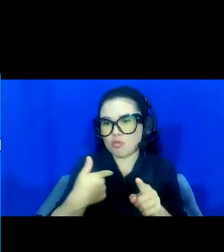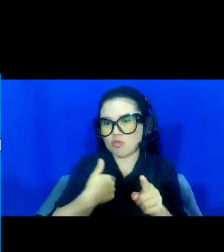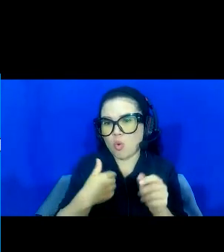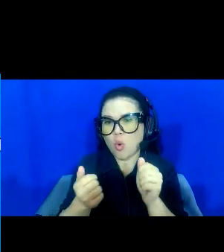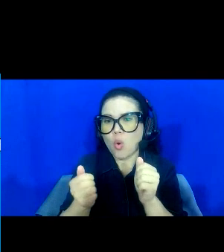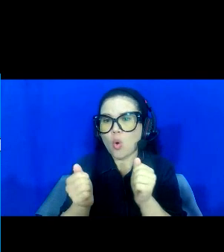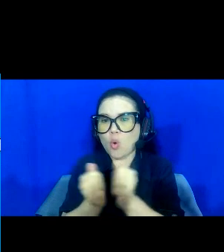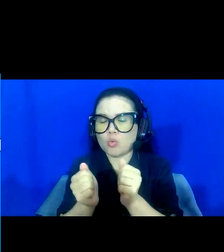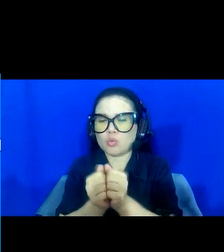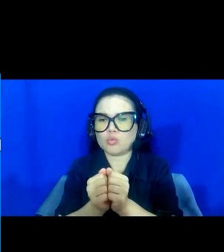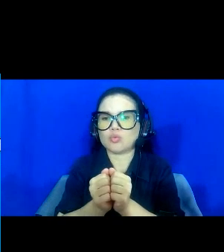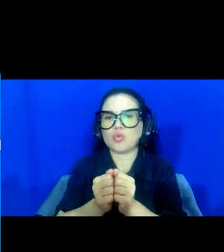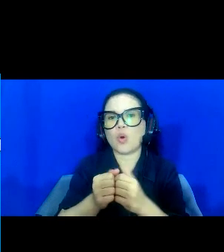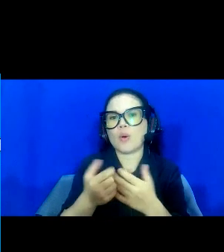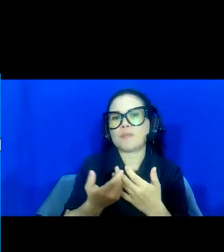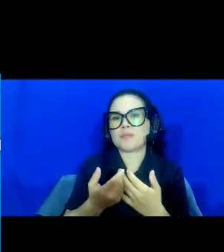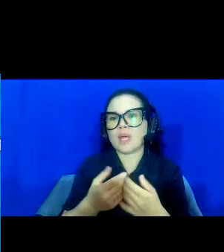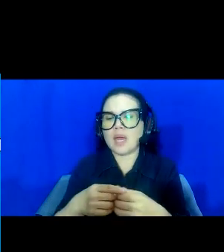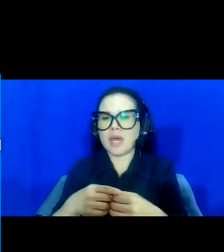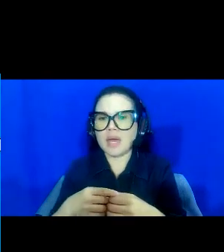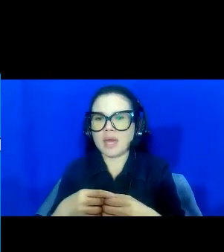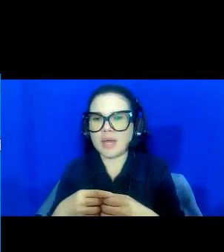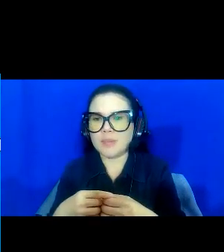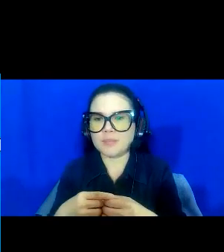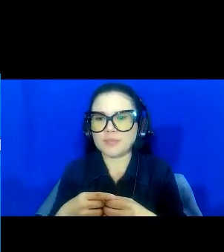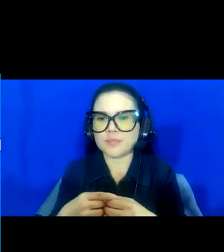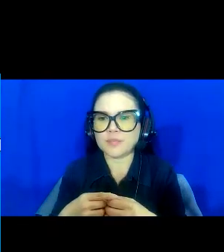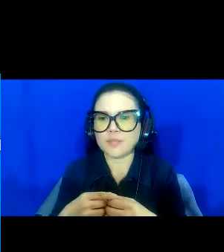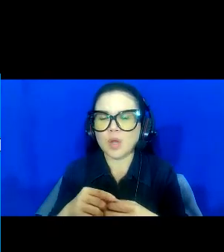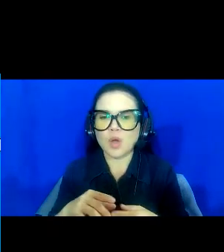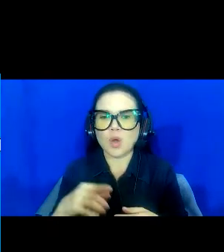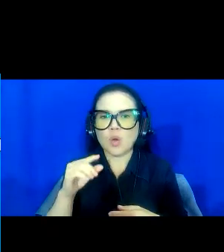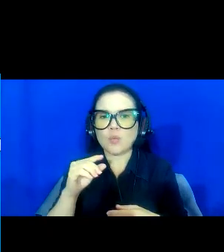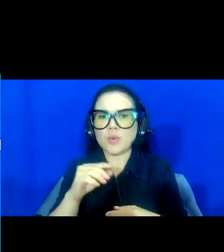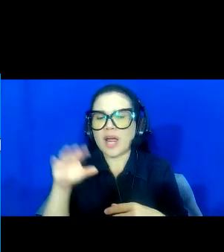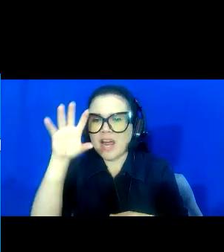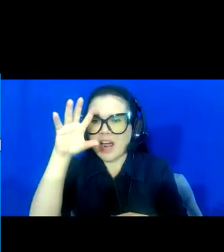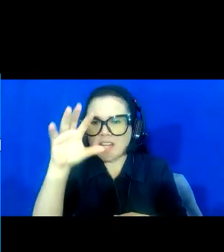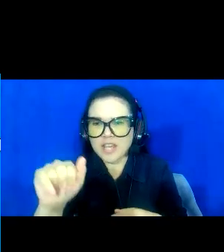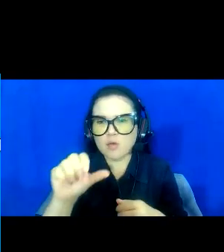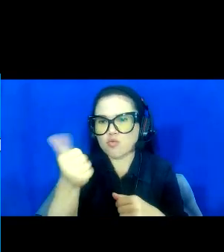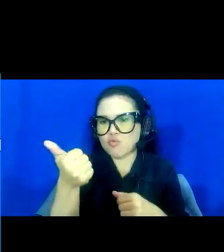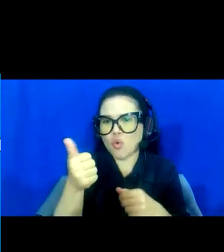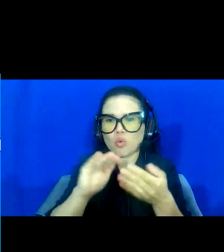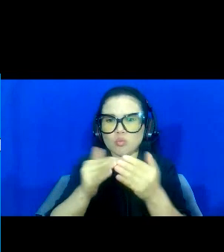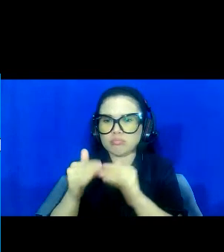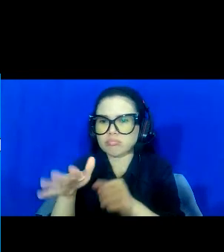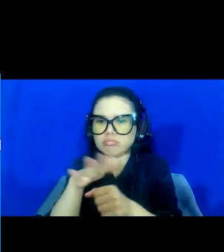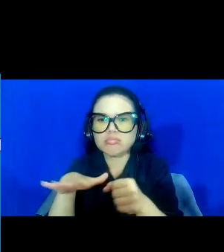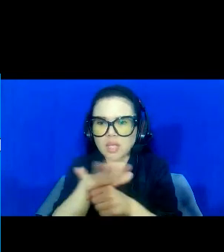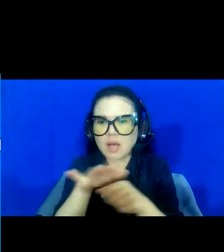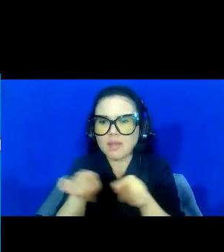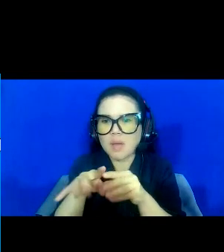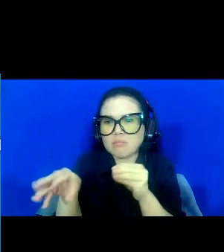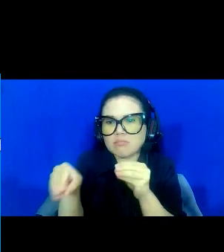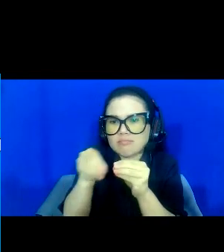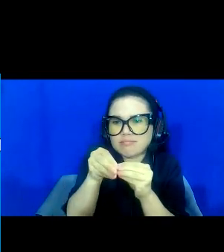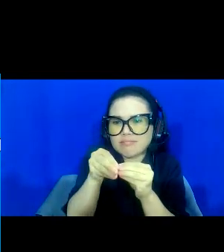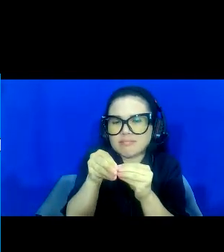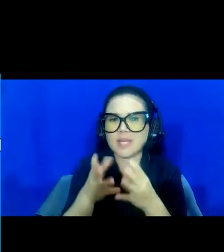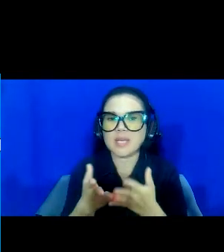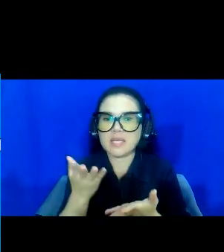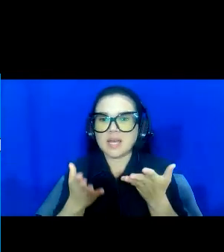y Calley. Así que, por ejemplo, tenemos a Calley, que está cubierto con líneas, porque sí va a recibir impacto a través de los fondos, aunque no